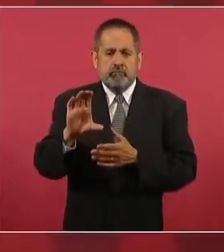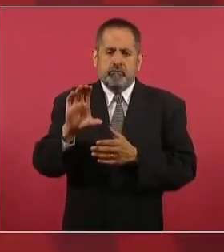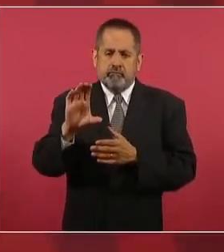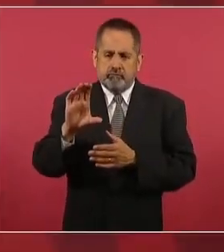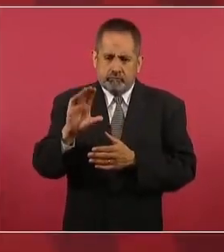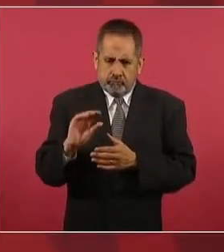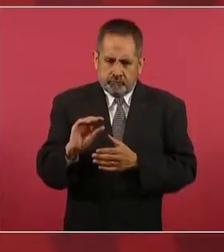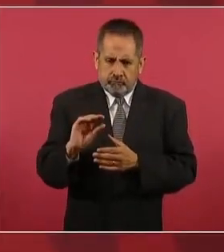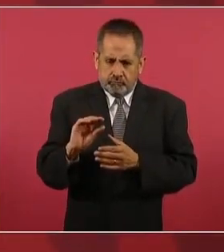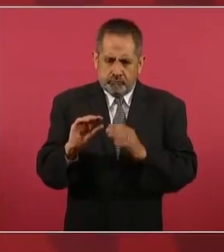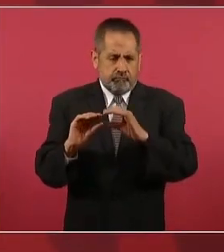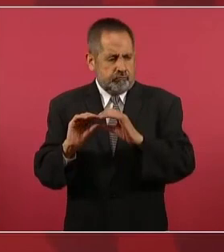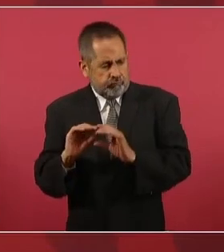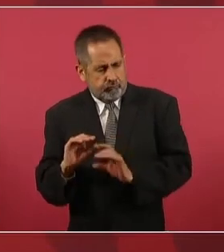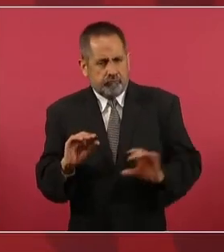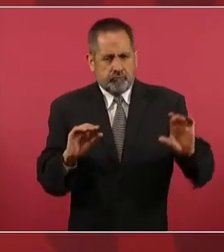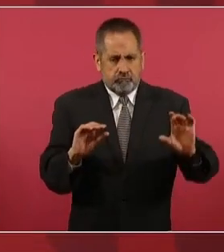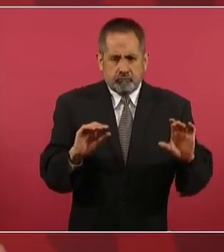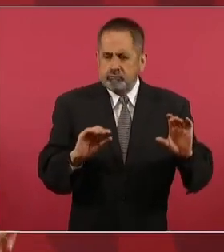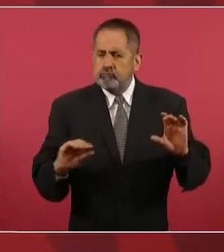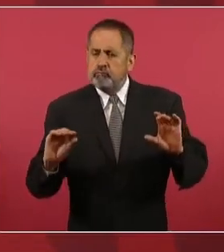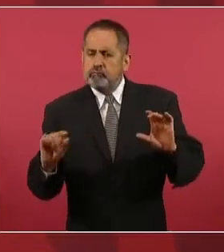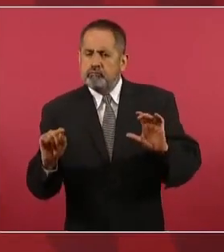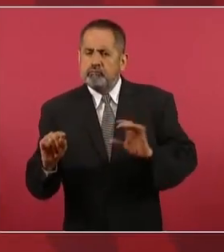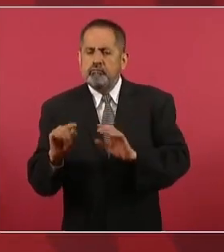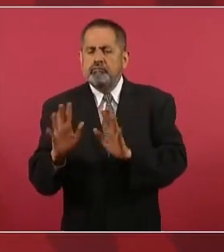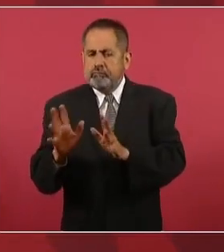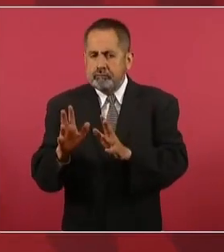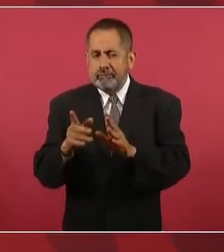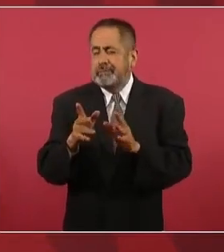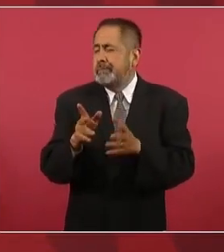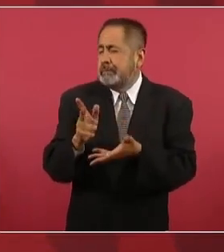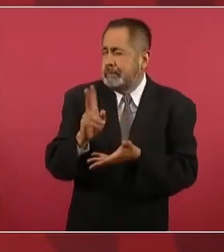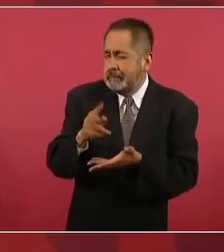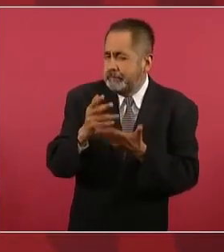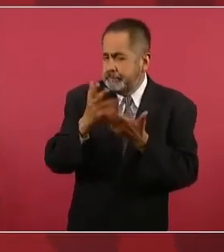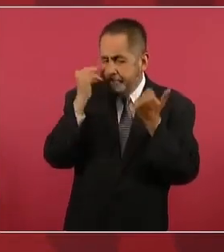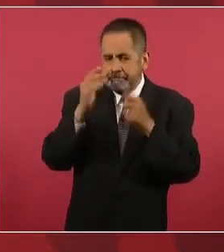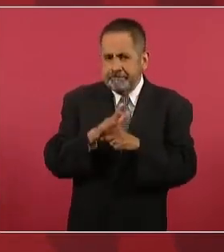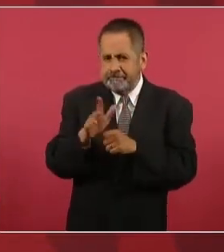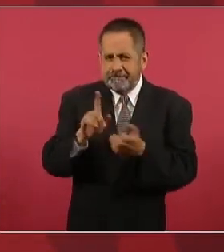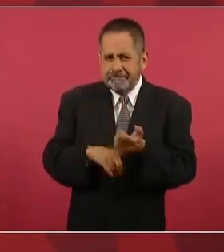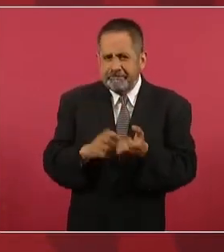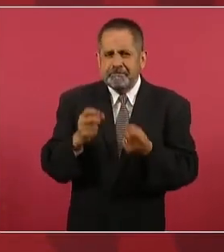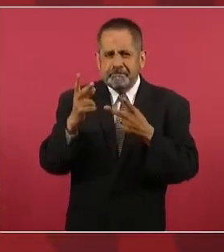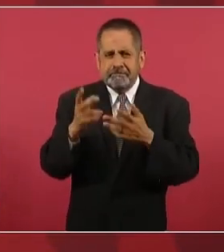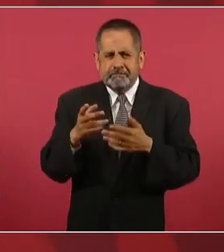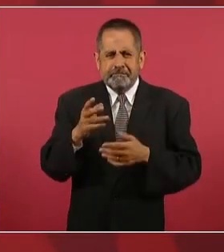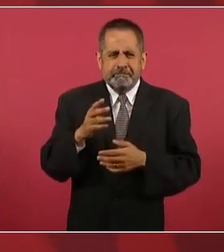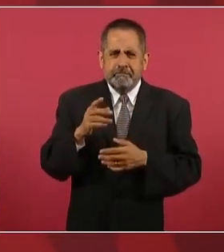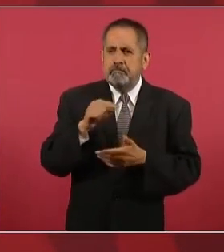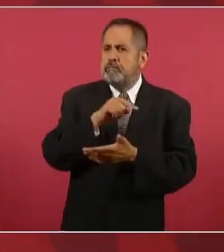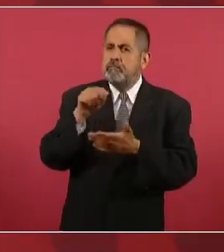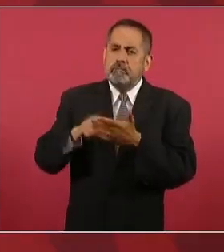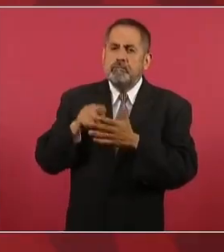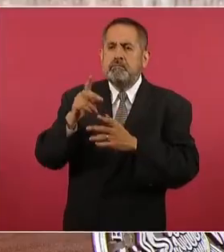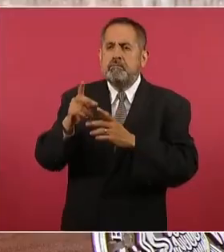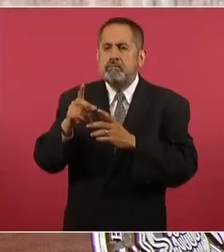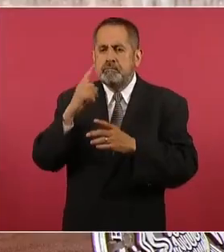una inversión en Vallarta. No sé si fueron espacios